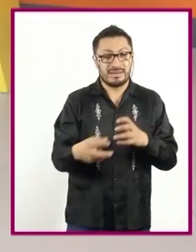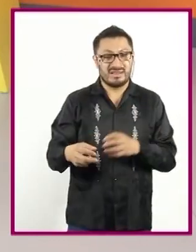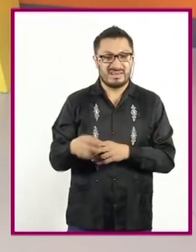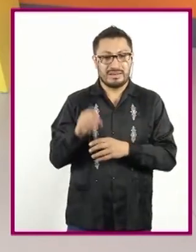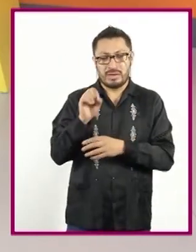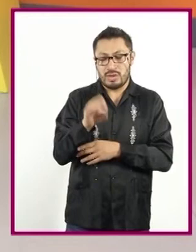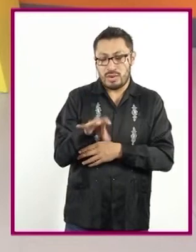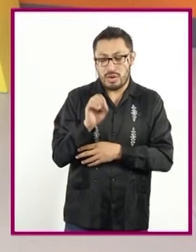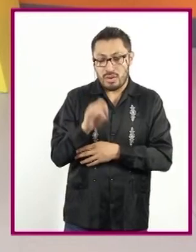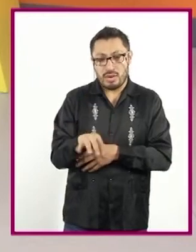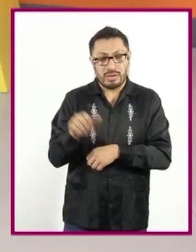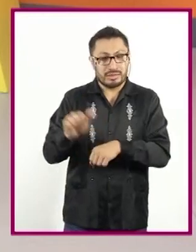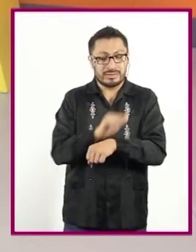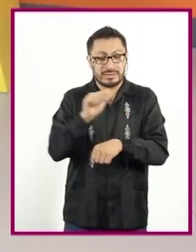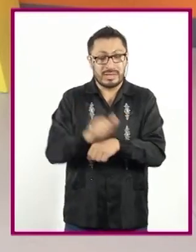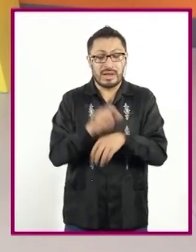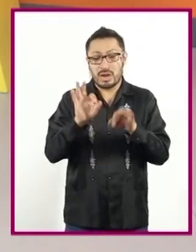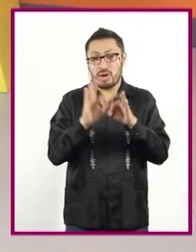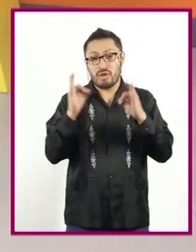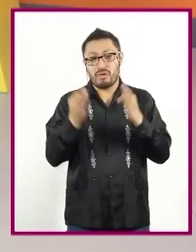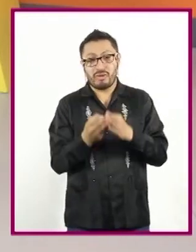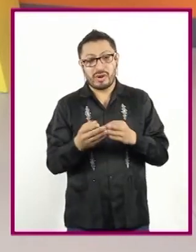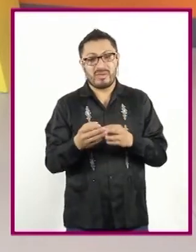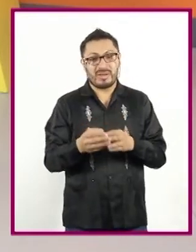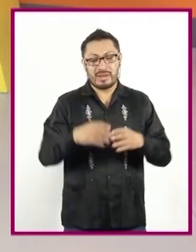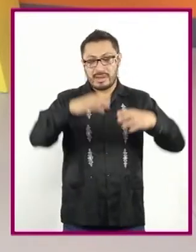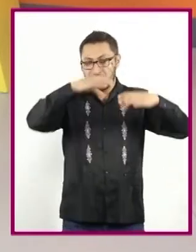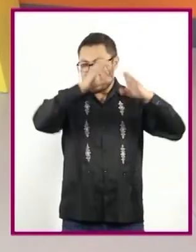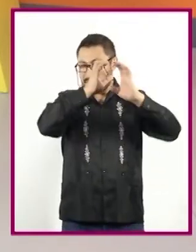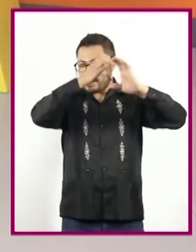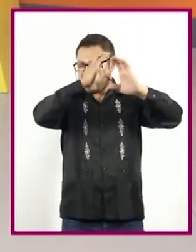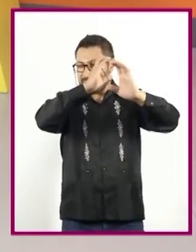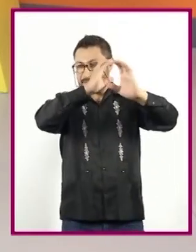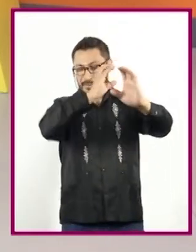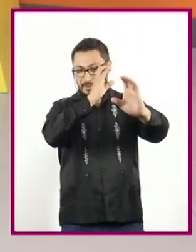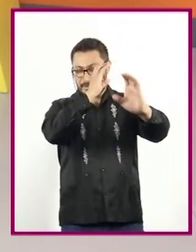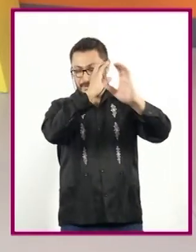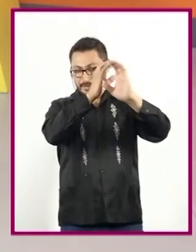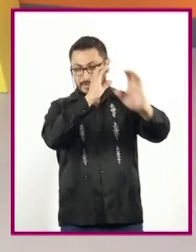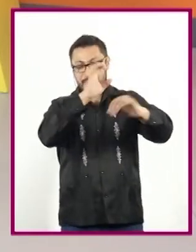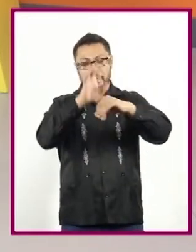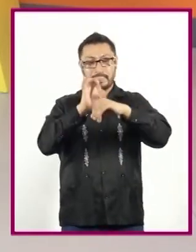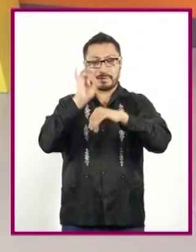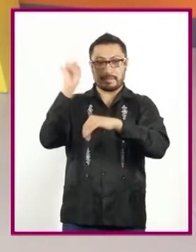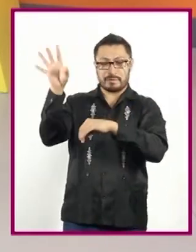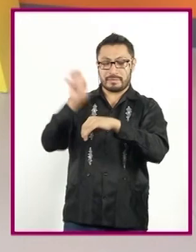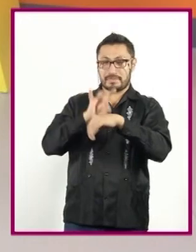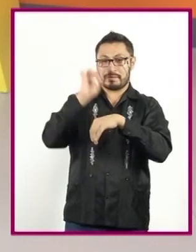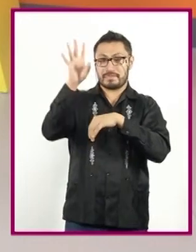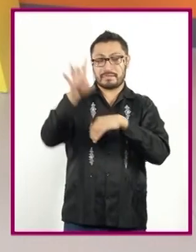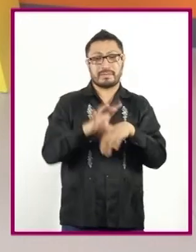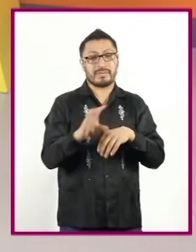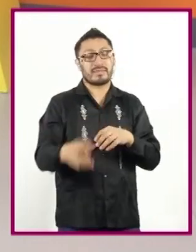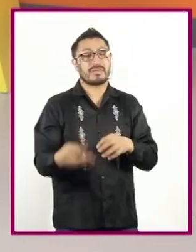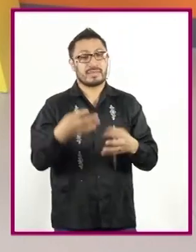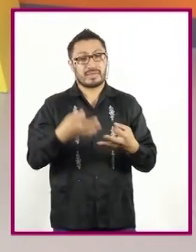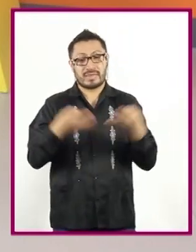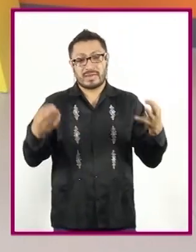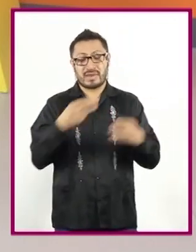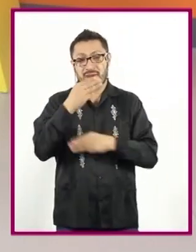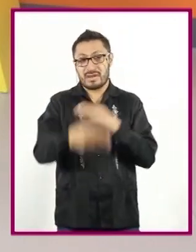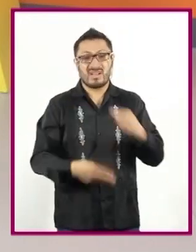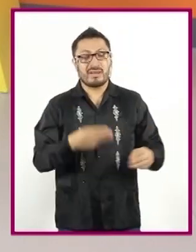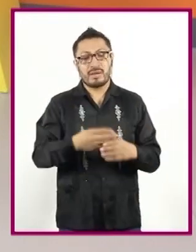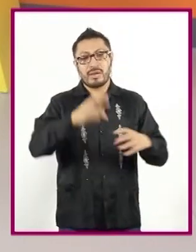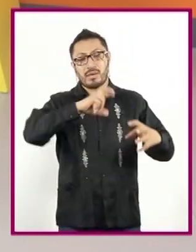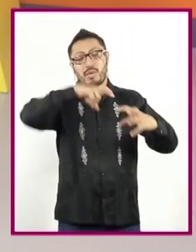la forma curva que tienen los radiotelescopios que envían y reciben señales entre la Tierra y los satélites. Es